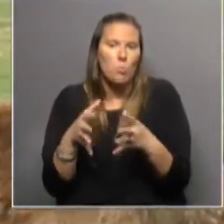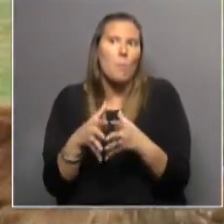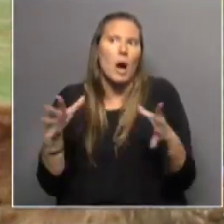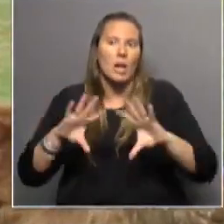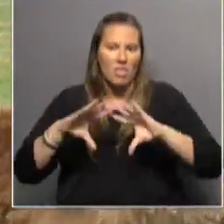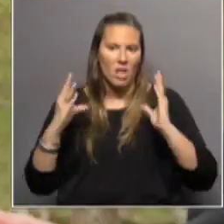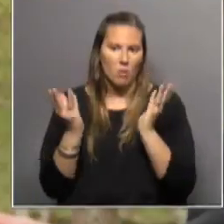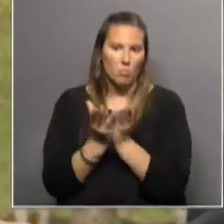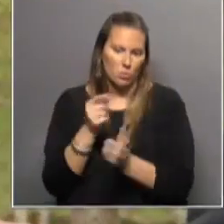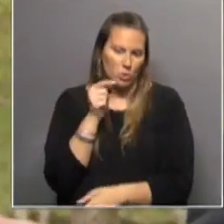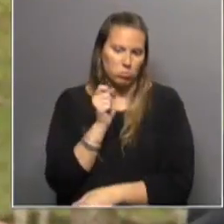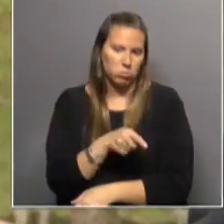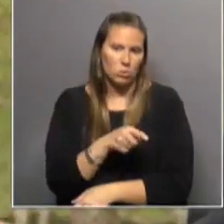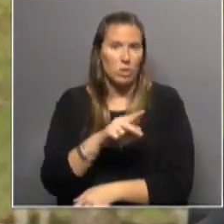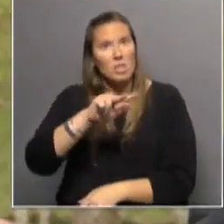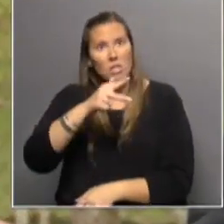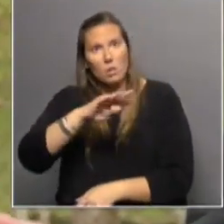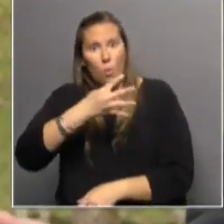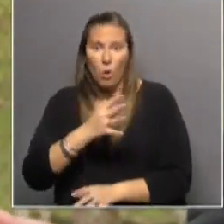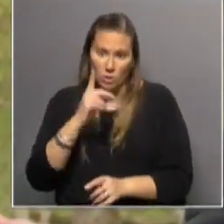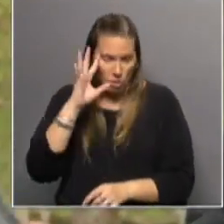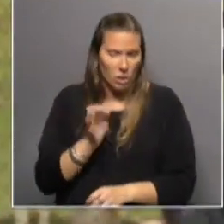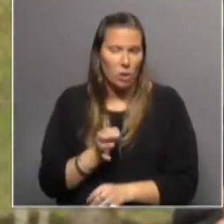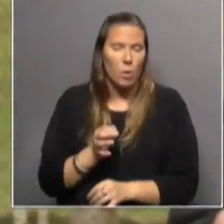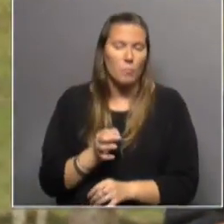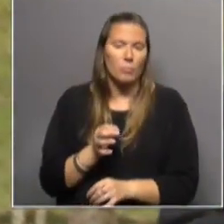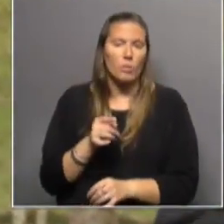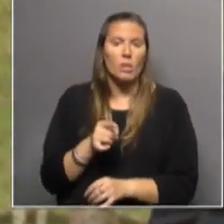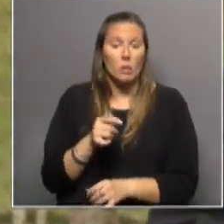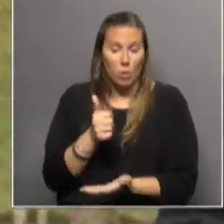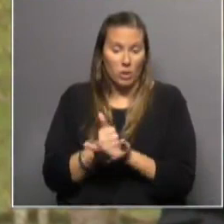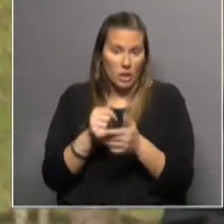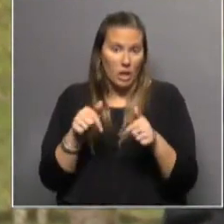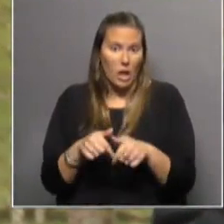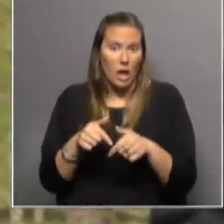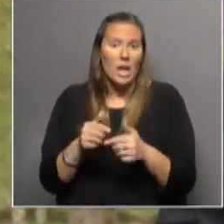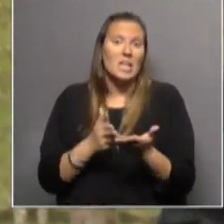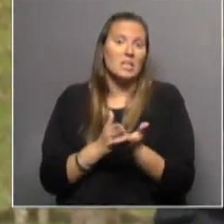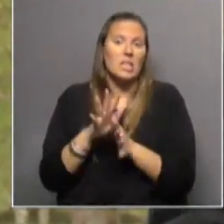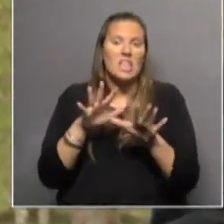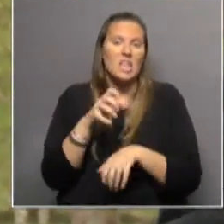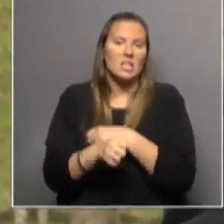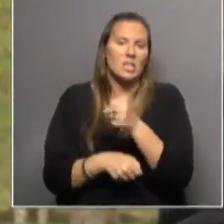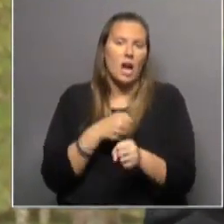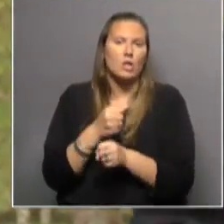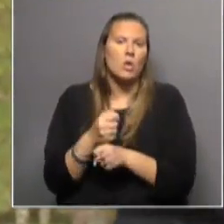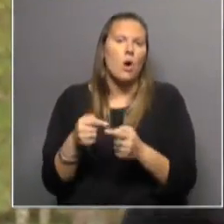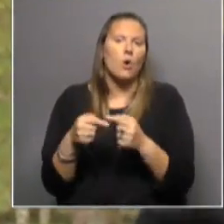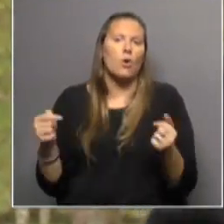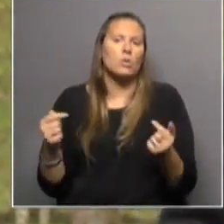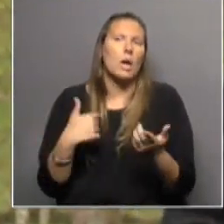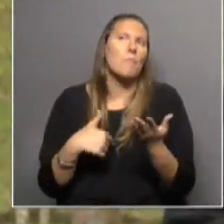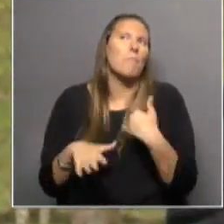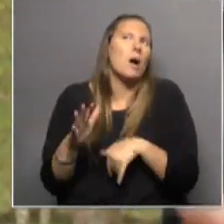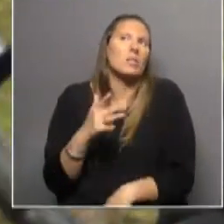del mundo. Si no es el tercero o el cuarto, más o menos. Y a vos que estás acá, que estás todo el tiempo, hace 10 años, ¿qué cosa te suele